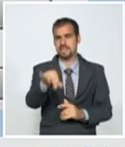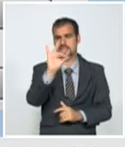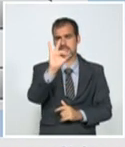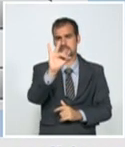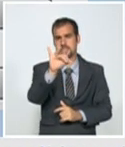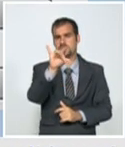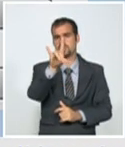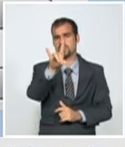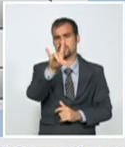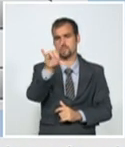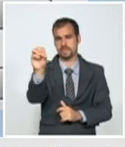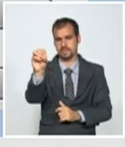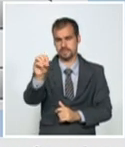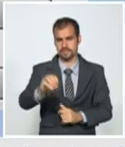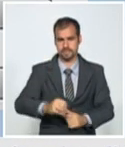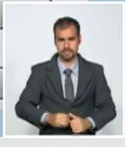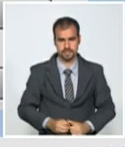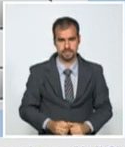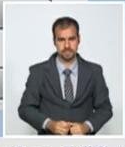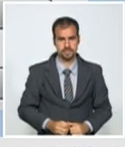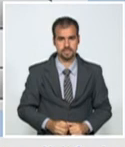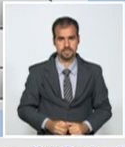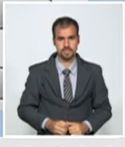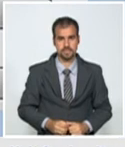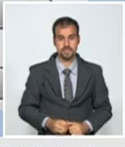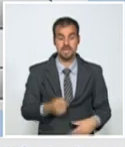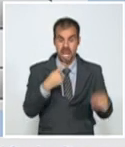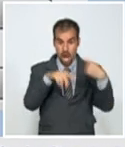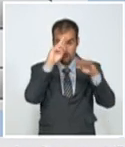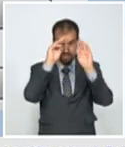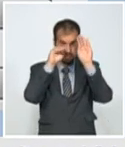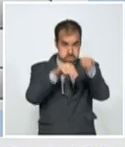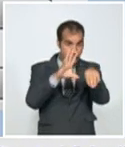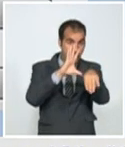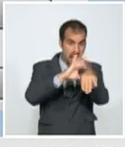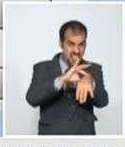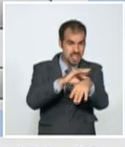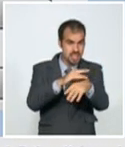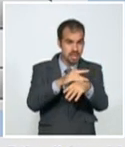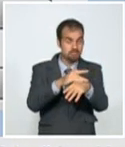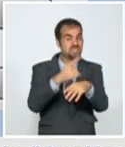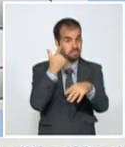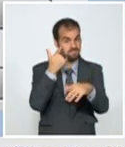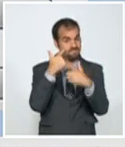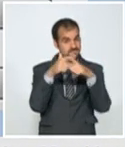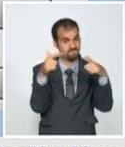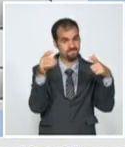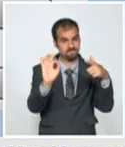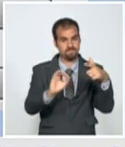55.657.790. Y casos activos en nuestra región, una cifra muy elevada,